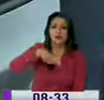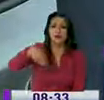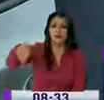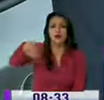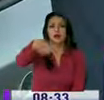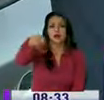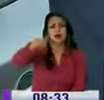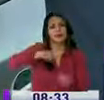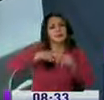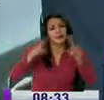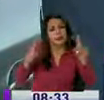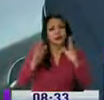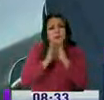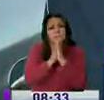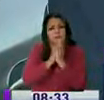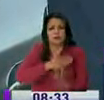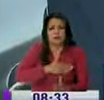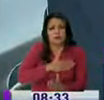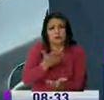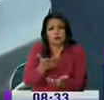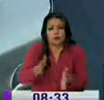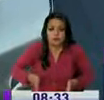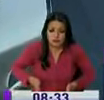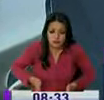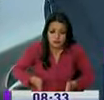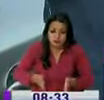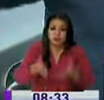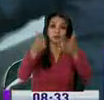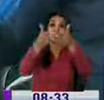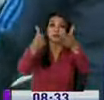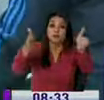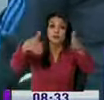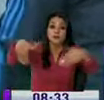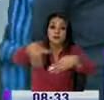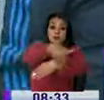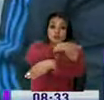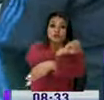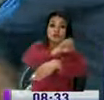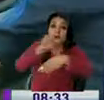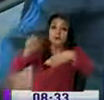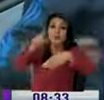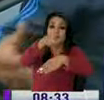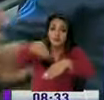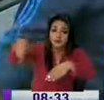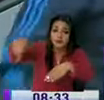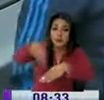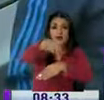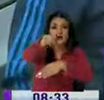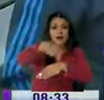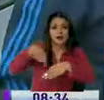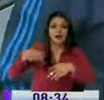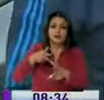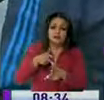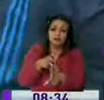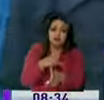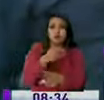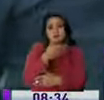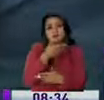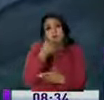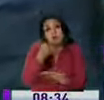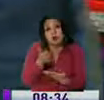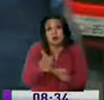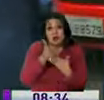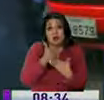la amabilidad de habilitar la puerta de la Occidental para que salgan los vehículos y ahí se descongestionaría un poco más? Claro que sí, ahí